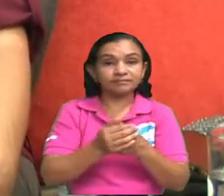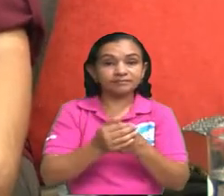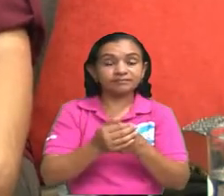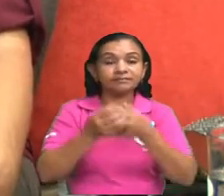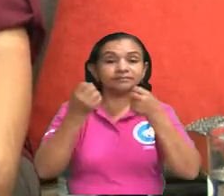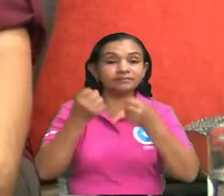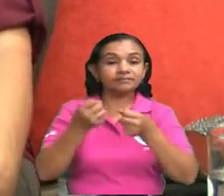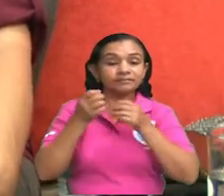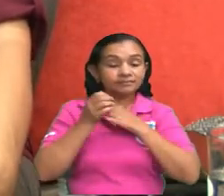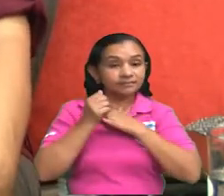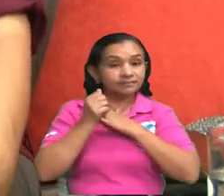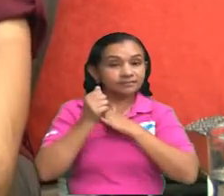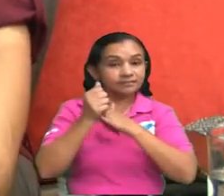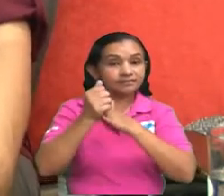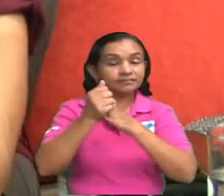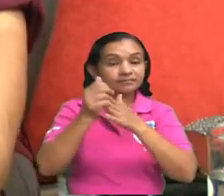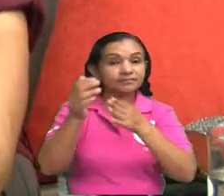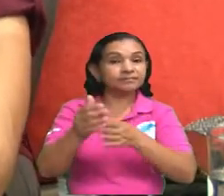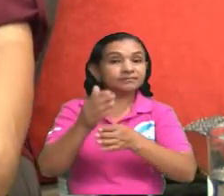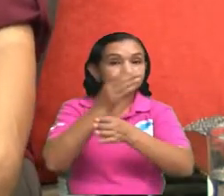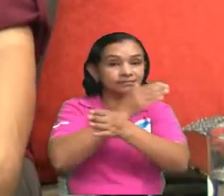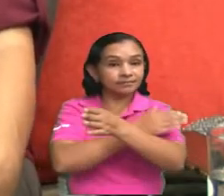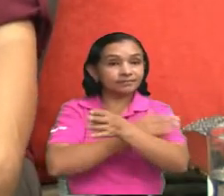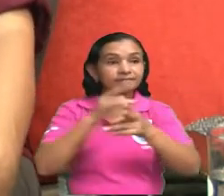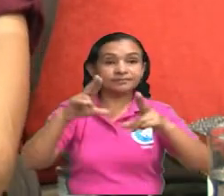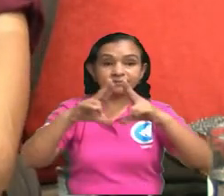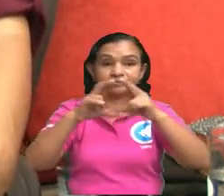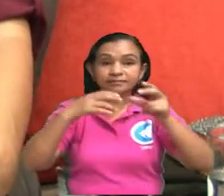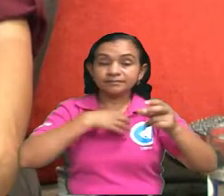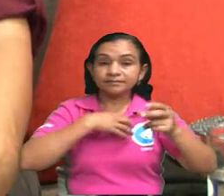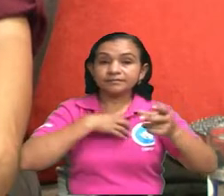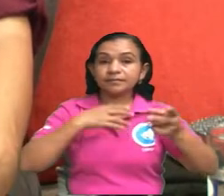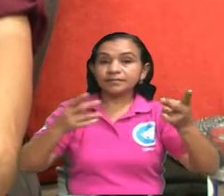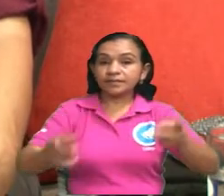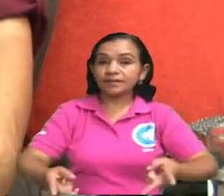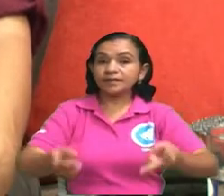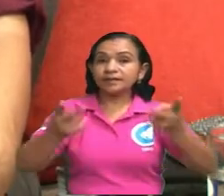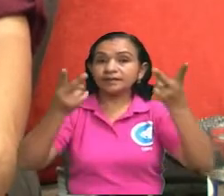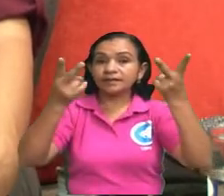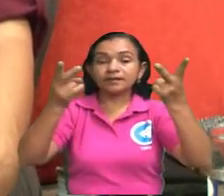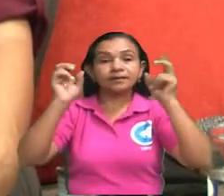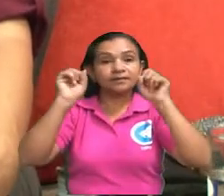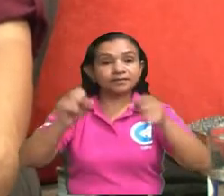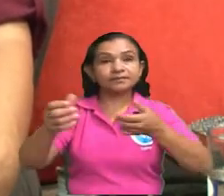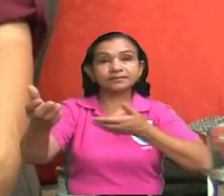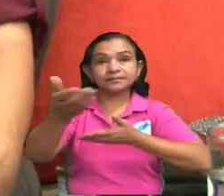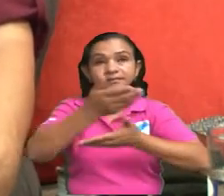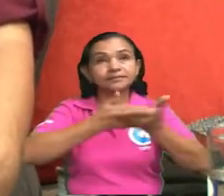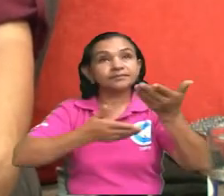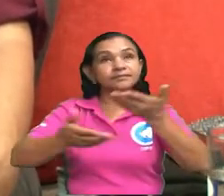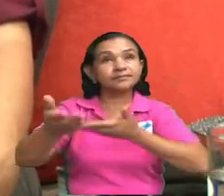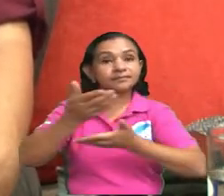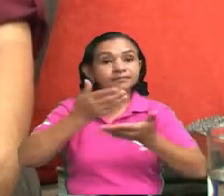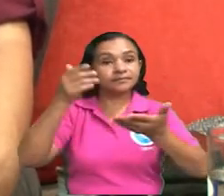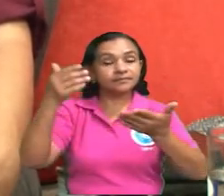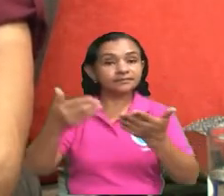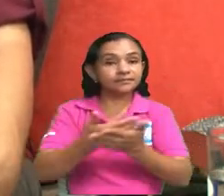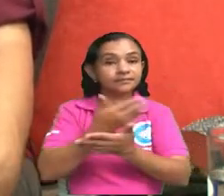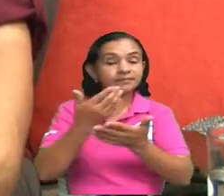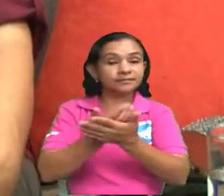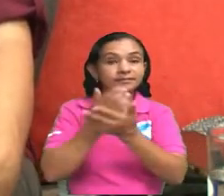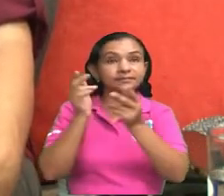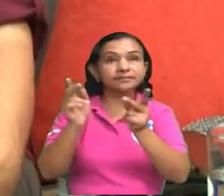grandes dirigentes que dentro de su vida pudo compartir con estos héroes,